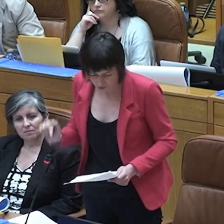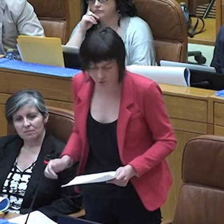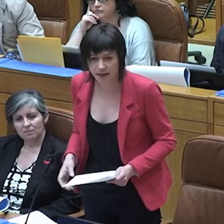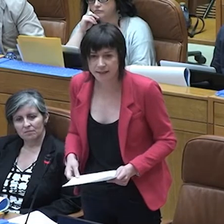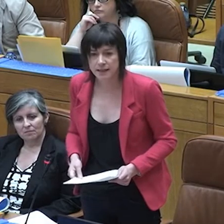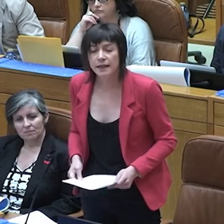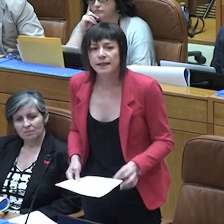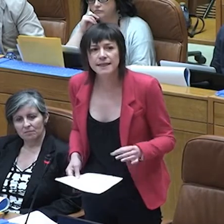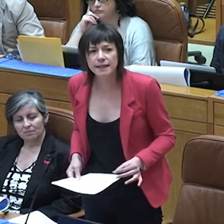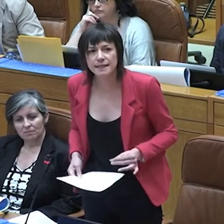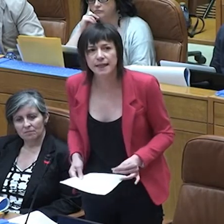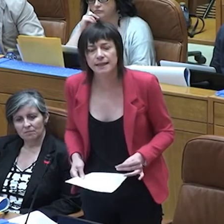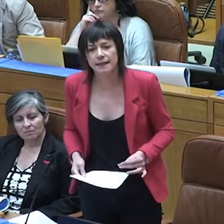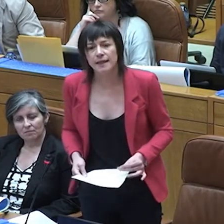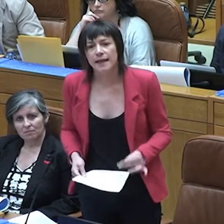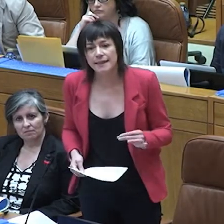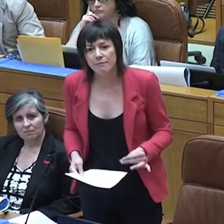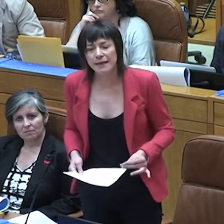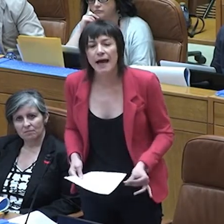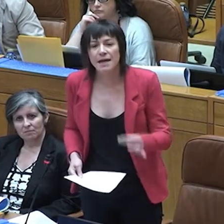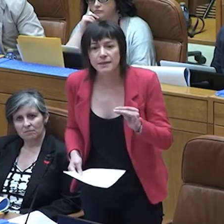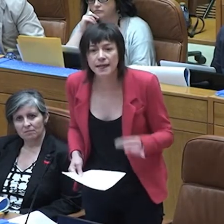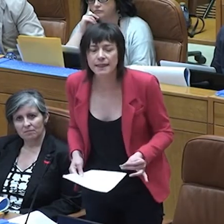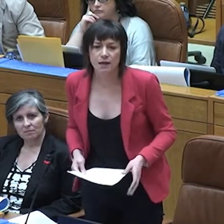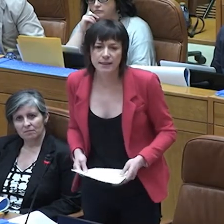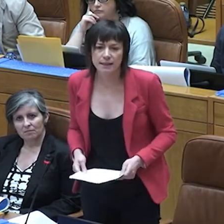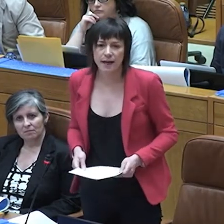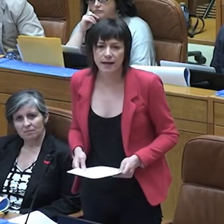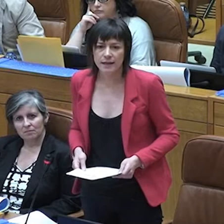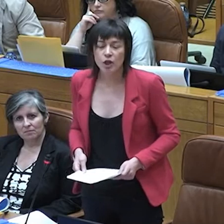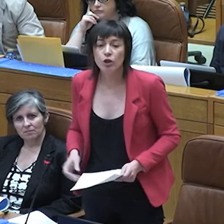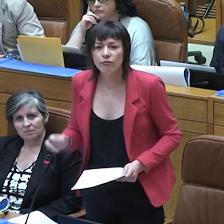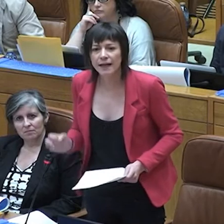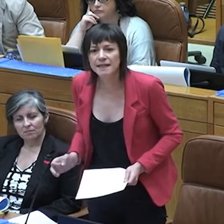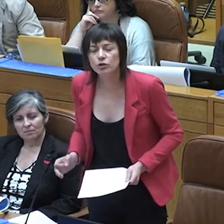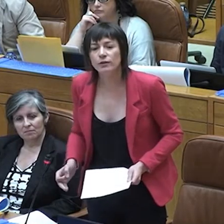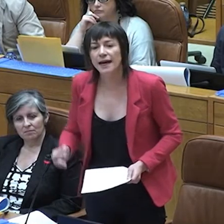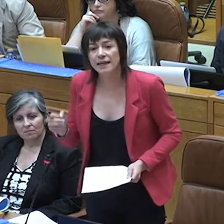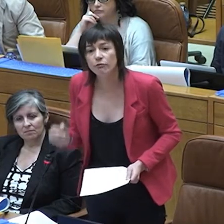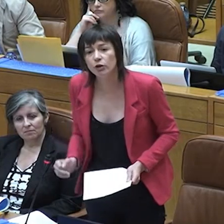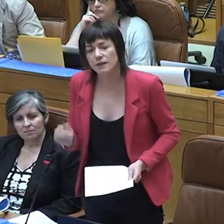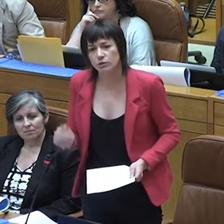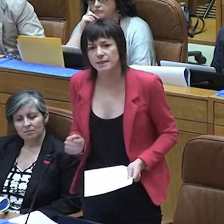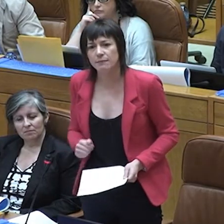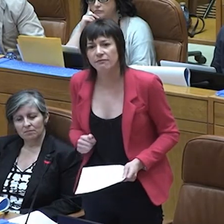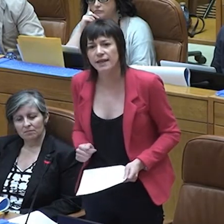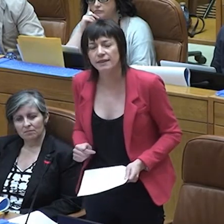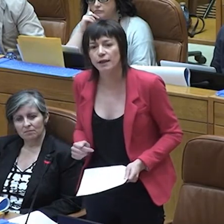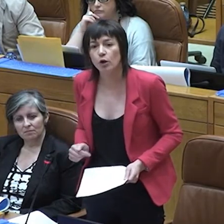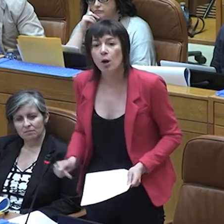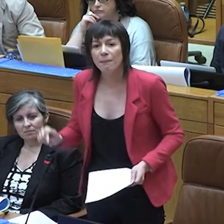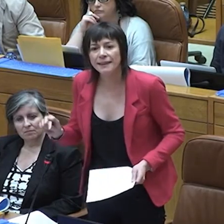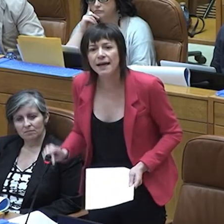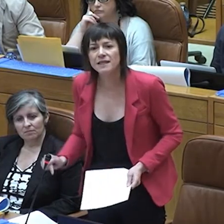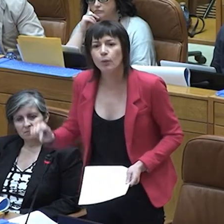recortes sociais. E este rescate é tamén a evidencia máis clara do fracaso das reformas do sistema